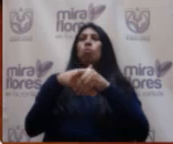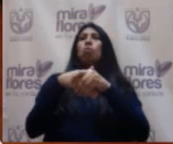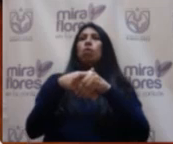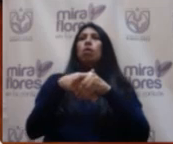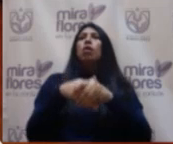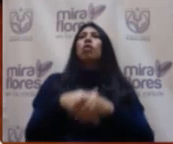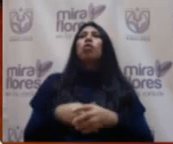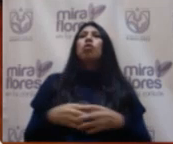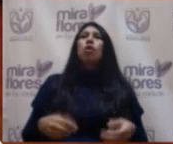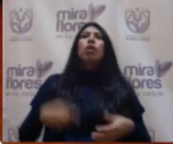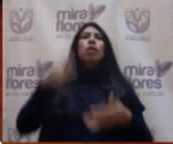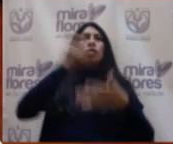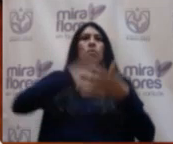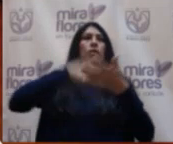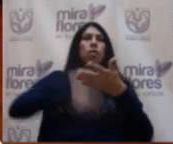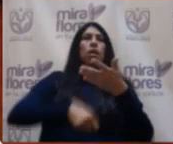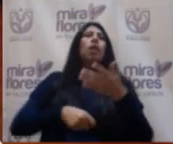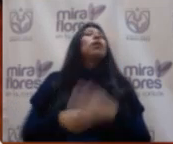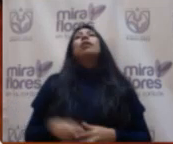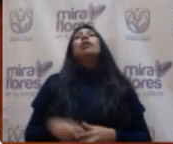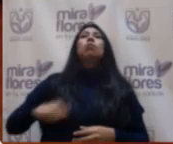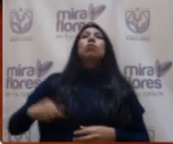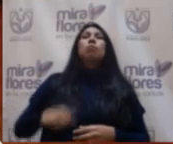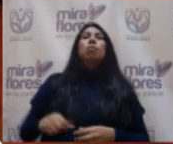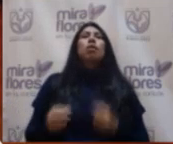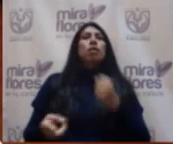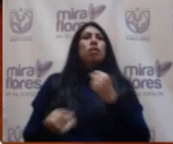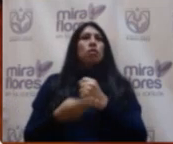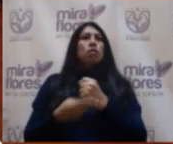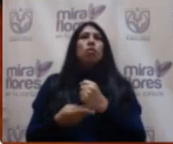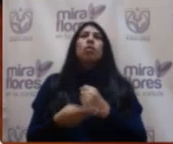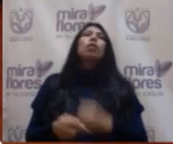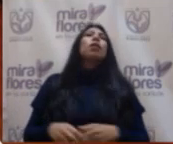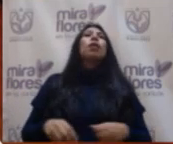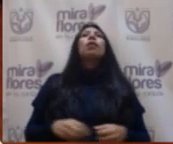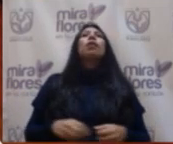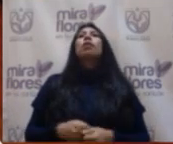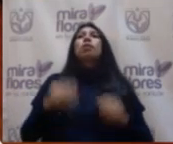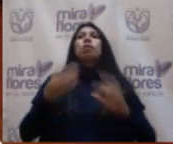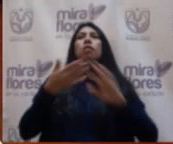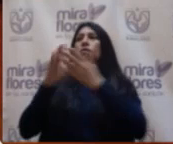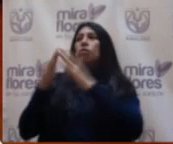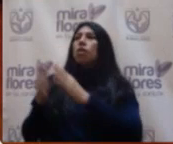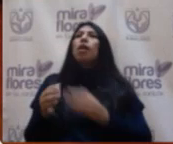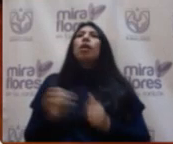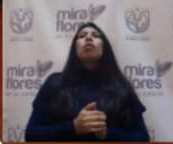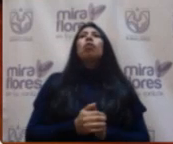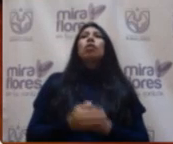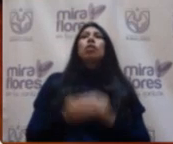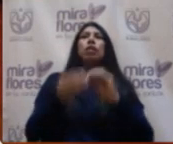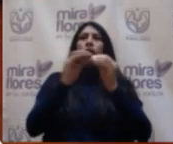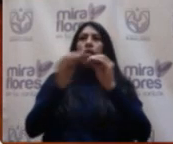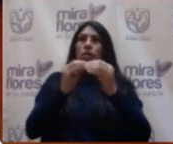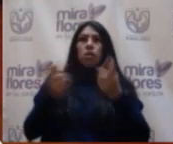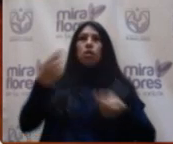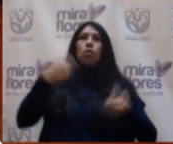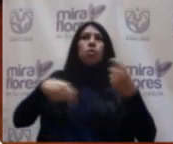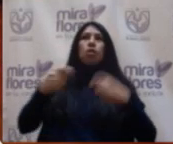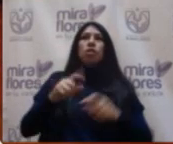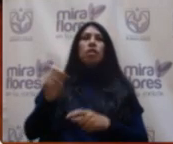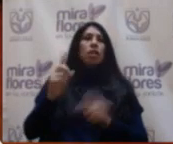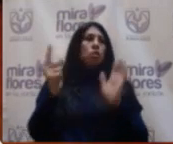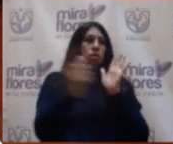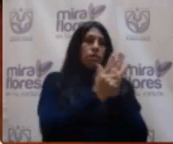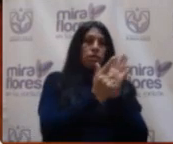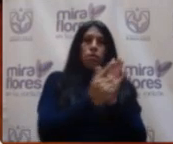intermunicipal Municipios sin Fronteras, Seguridad Ciudadana, Descongestionamiento Vial y Erradicación del Comercio Informal y Ambulatorio, de conformidad